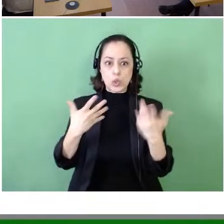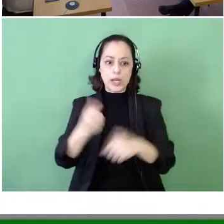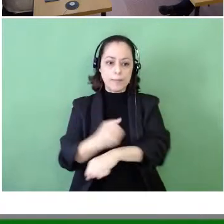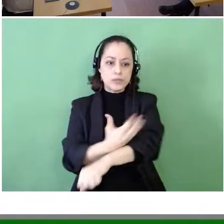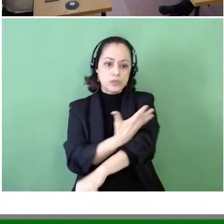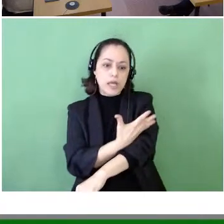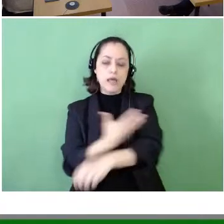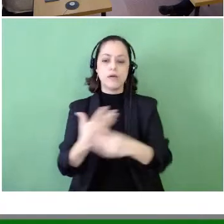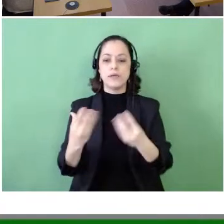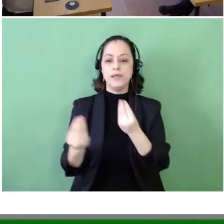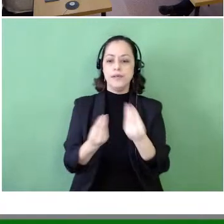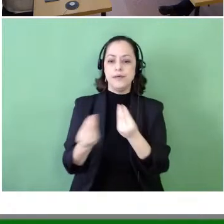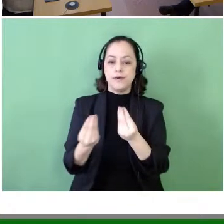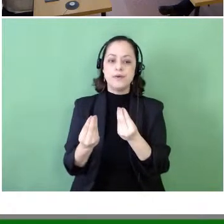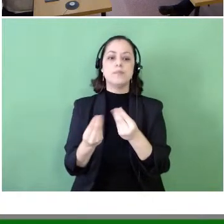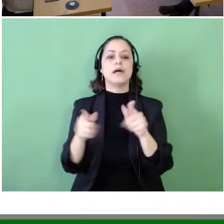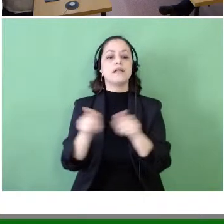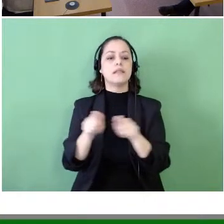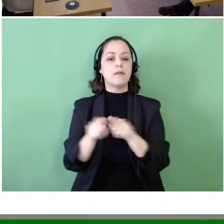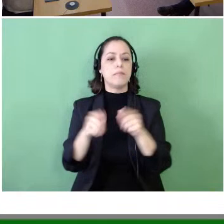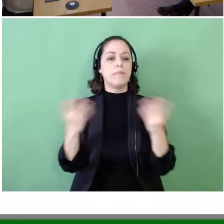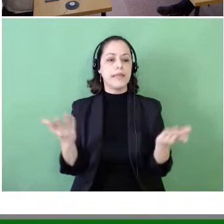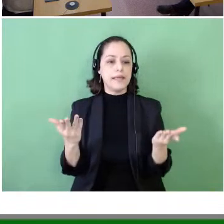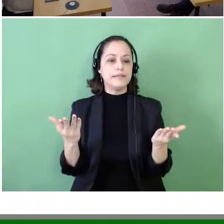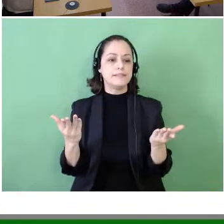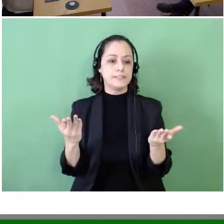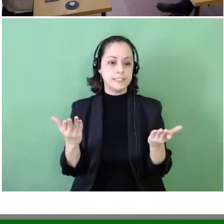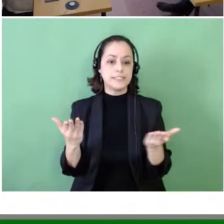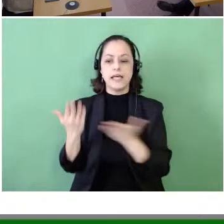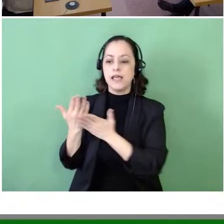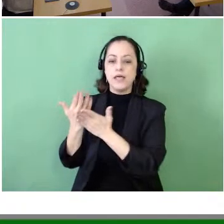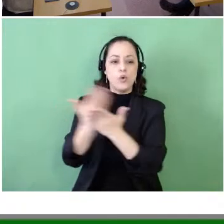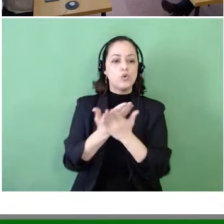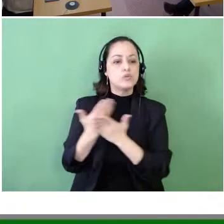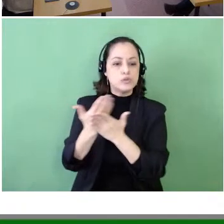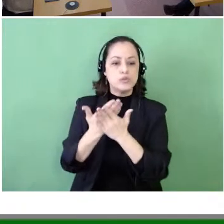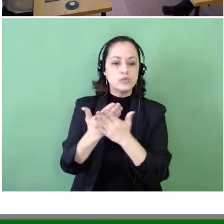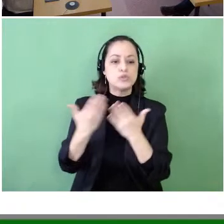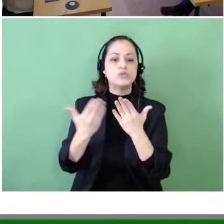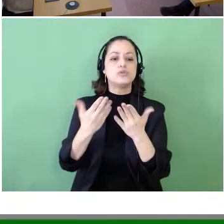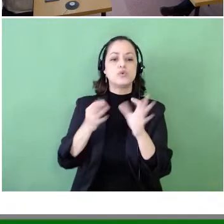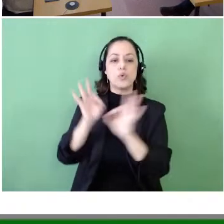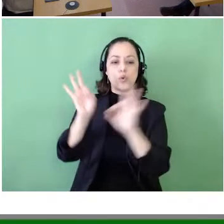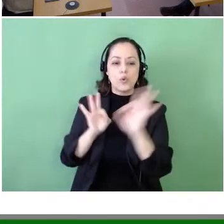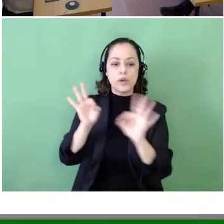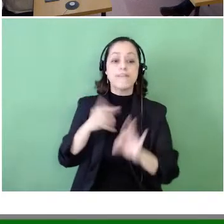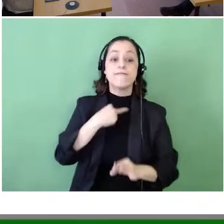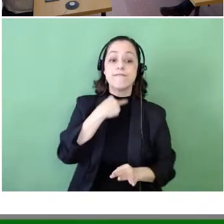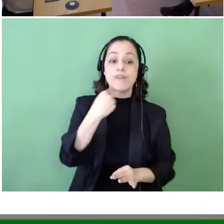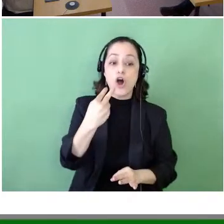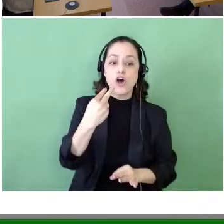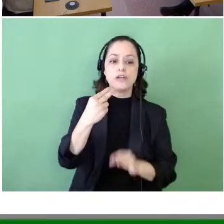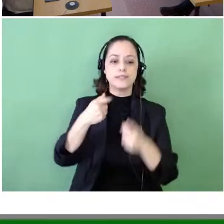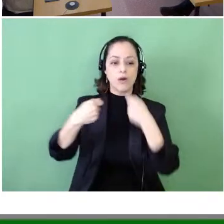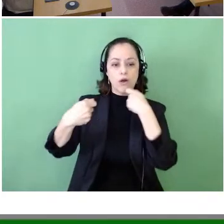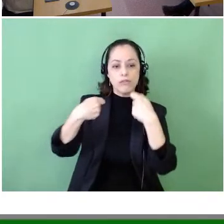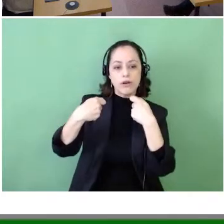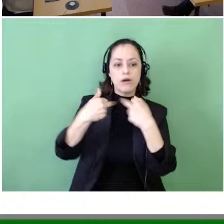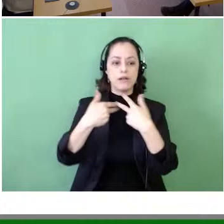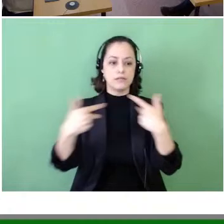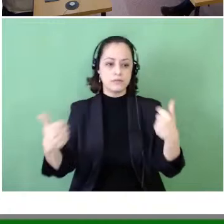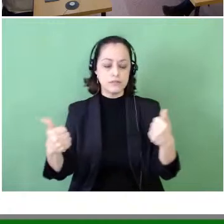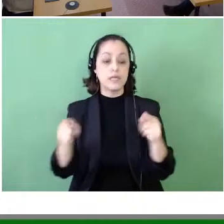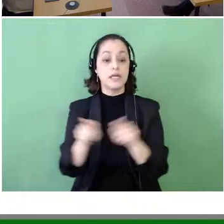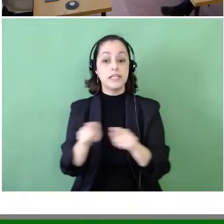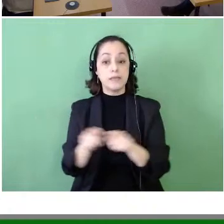emocional, como prevención de lesiones, de tratamiento de la voz, todo eso. Contenidos